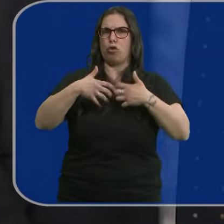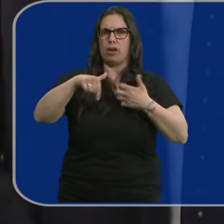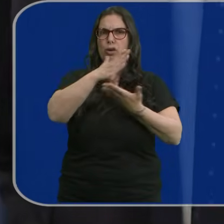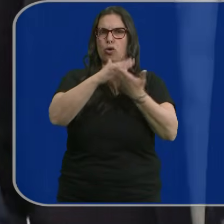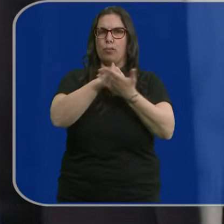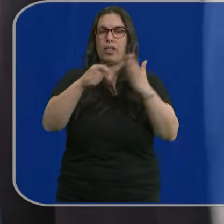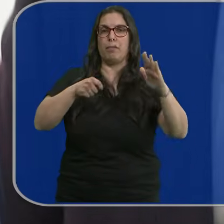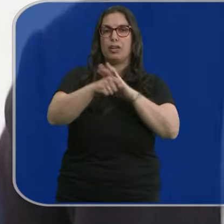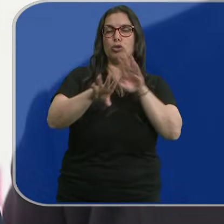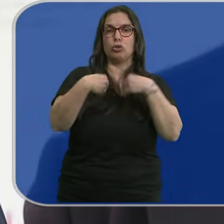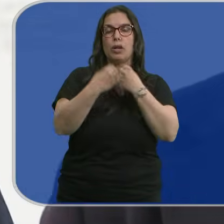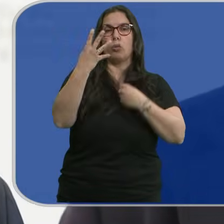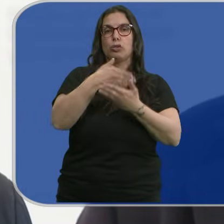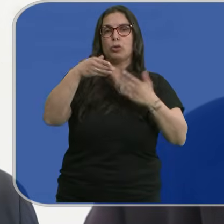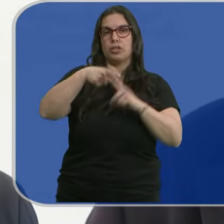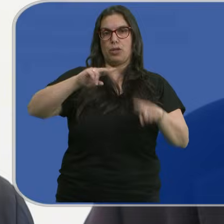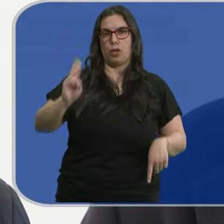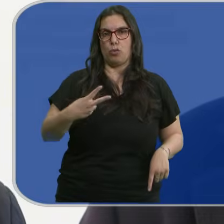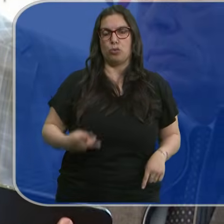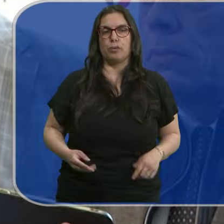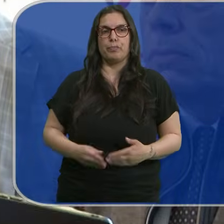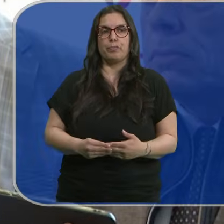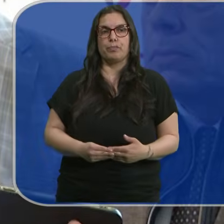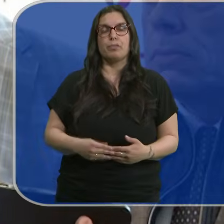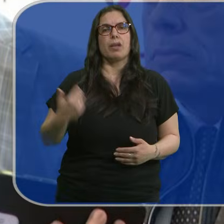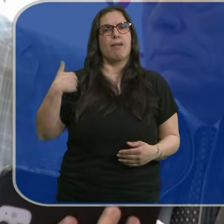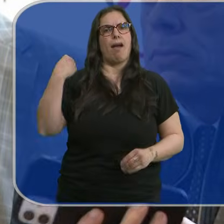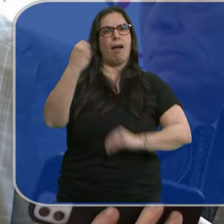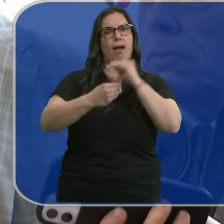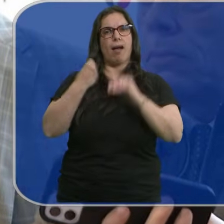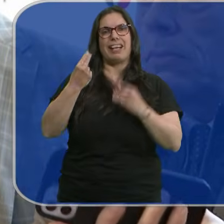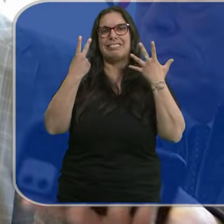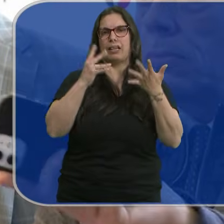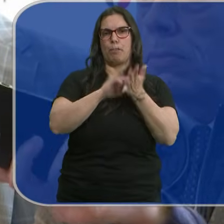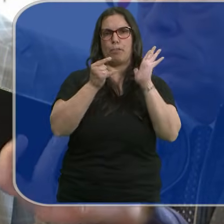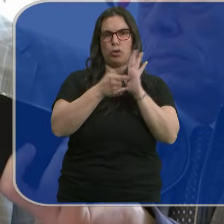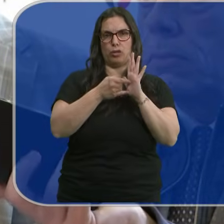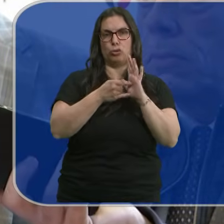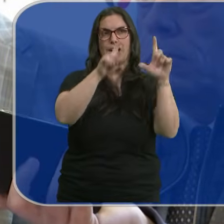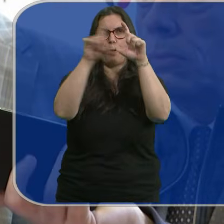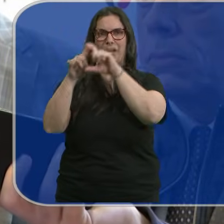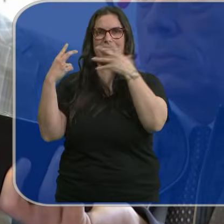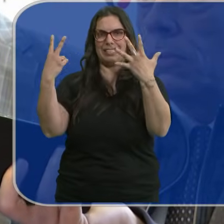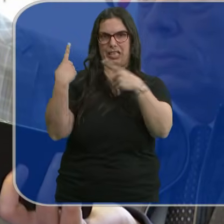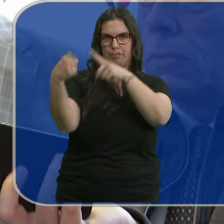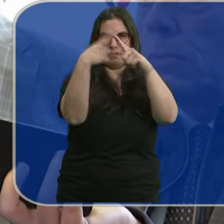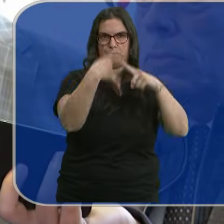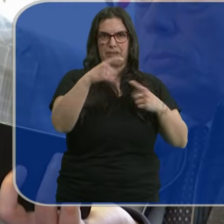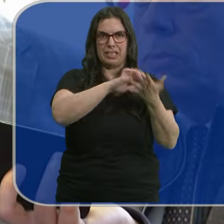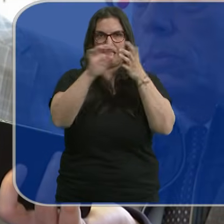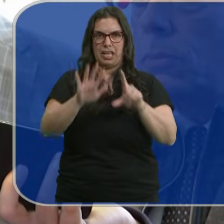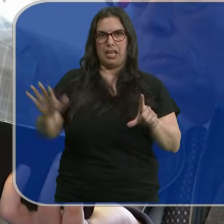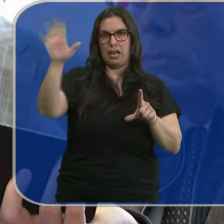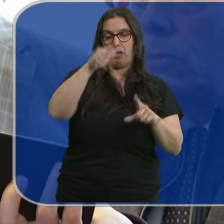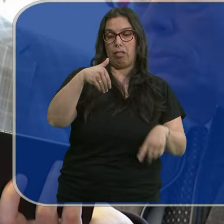comunidad, con una inversión de 4,5 millones de euros. Se están realizando 7 proyectos con 7 empresas en Castilla y León. En